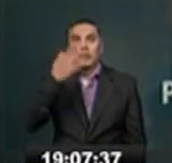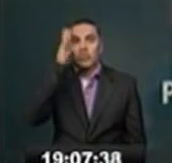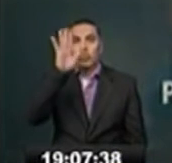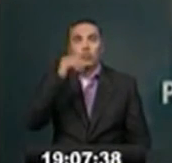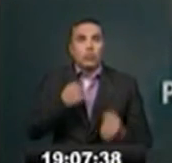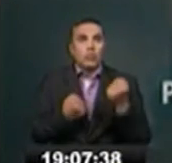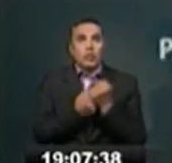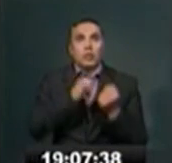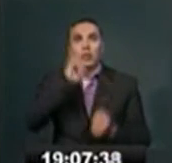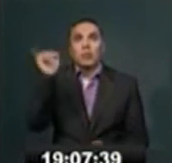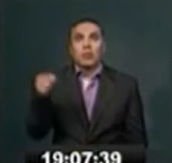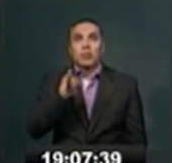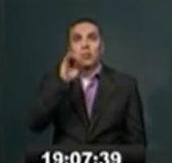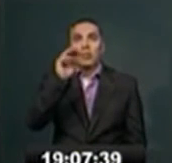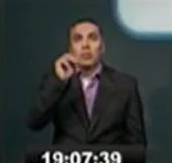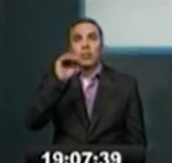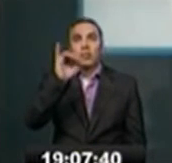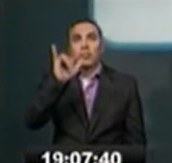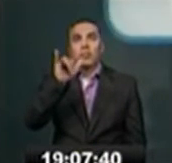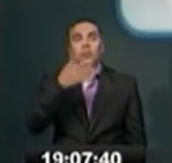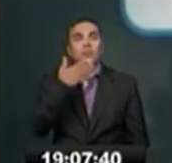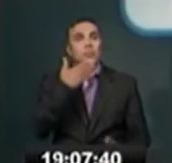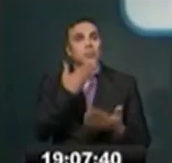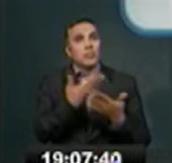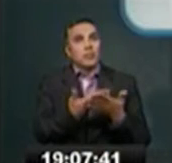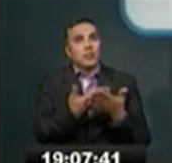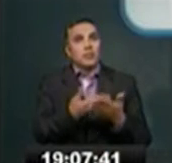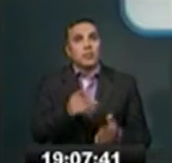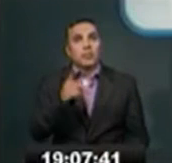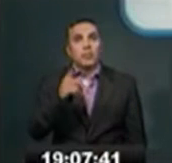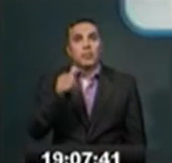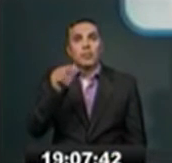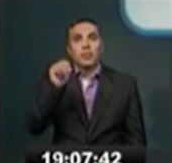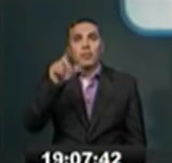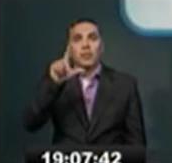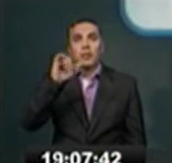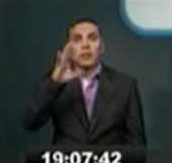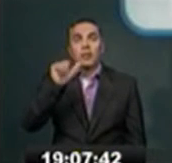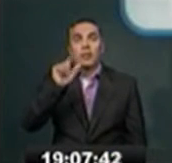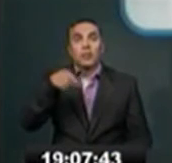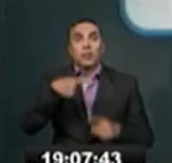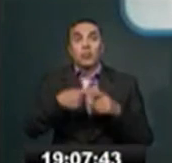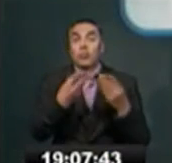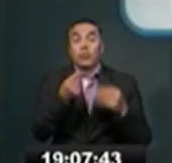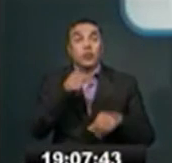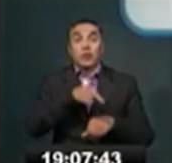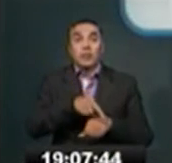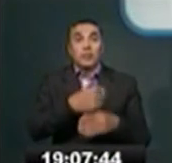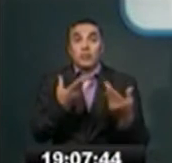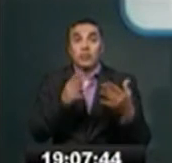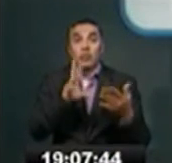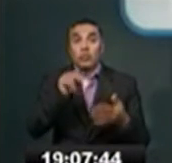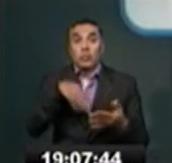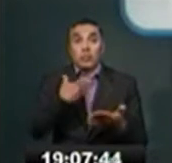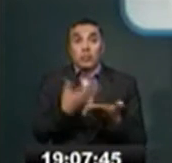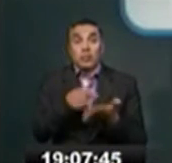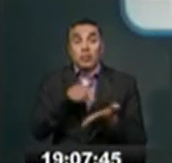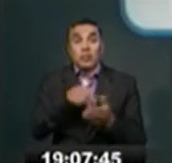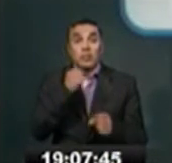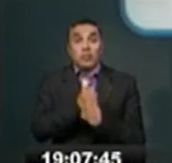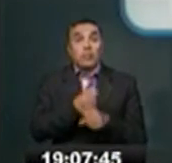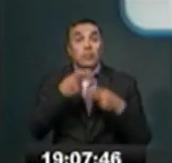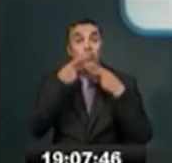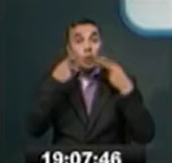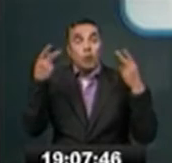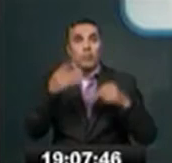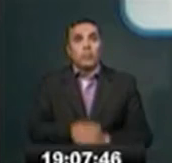apoyo a Jimmy. Y Topic le dice: muchas gracias, Pamelita. Cuando, esperemos después de mucho tiempo, ya no estés en estos cargos